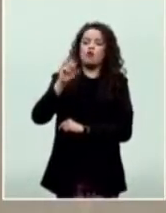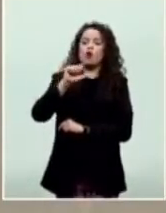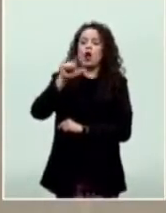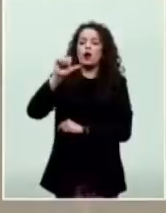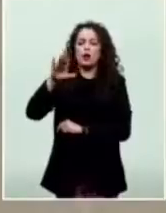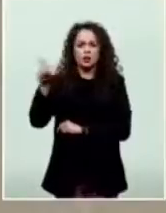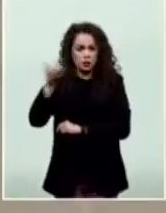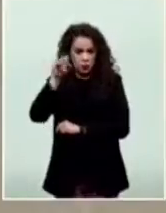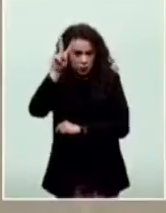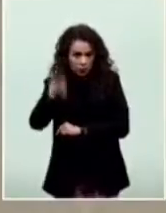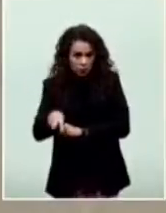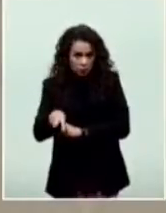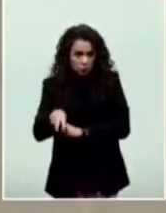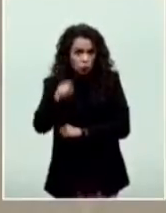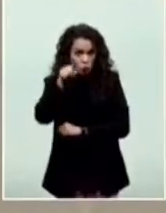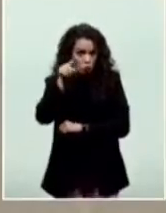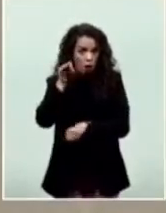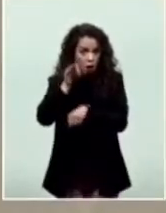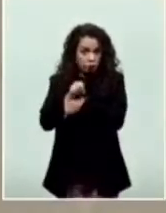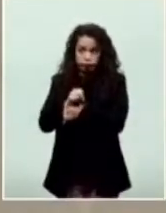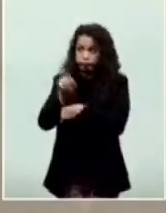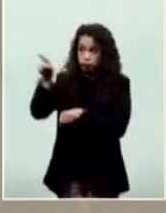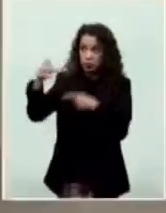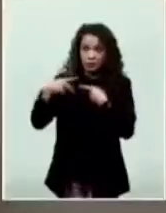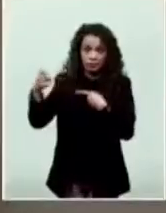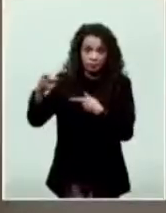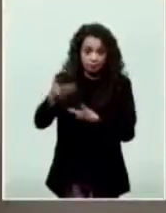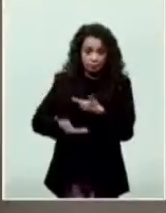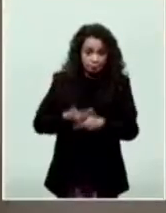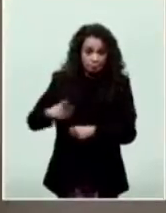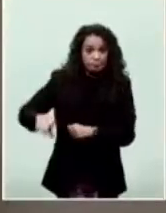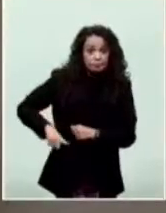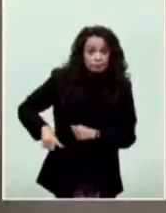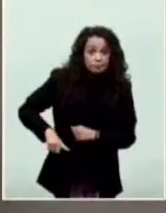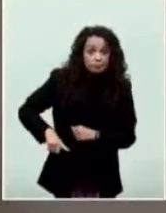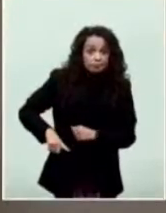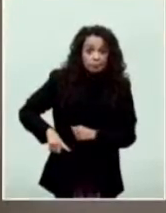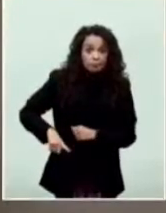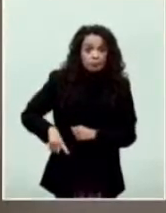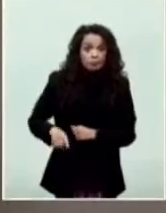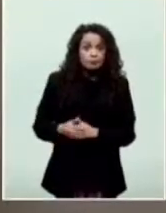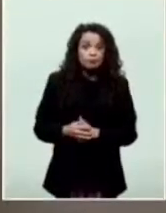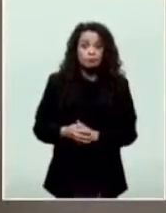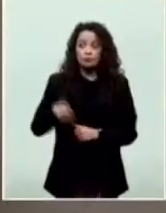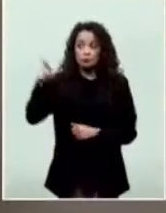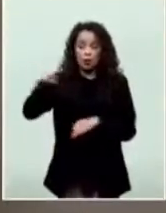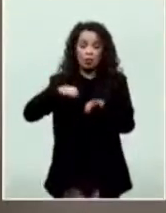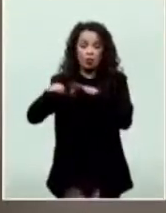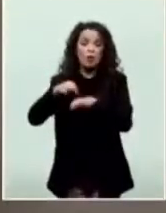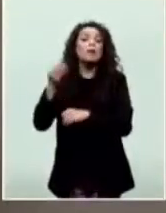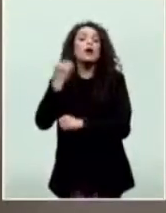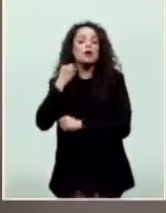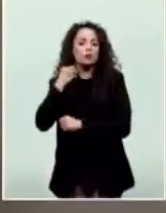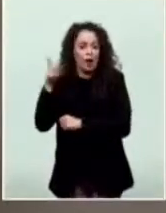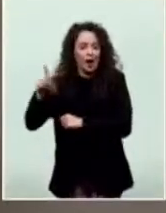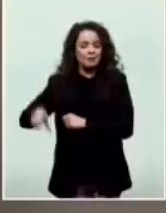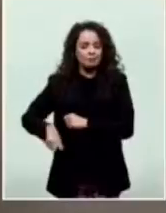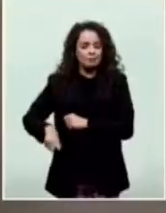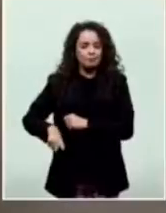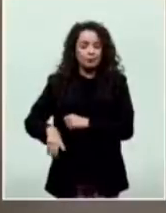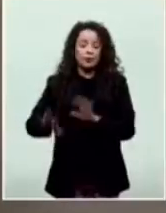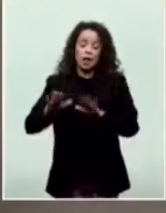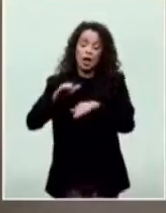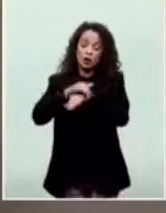¿Usted respalda la labor de los defensores públicos? En este momento no tengo datos específicos sobre este